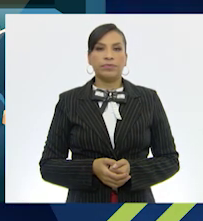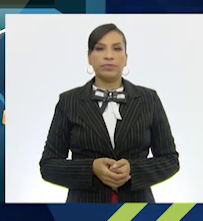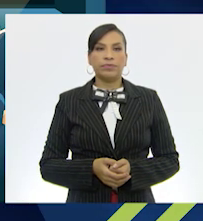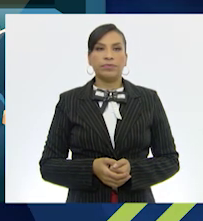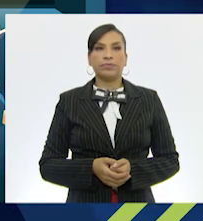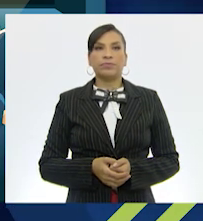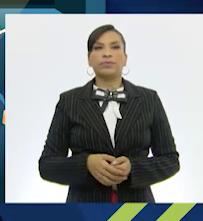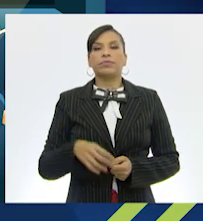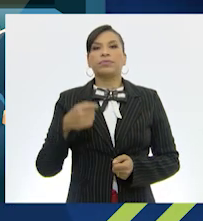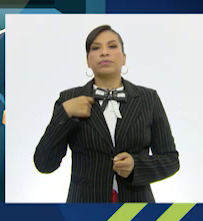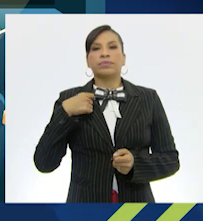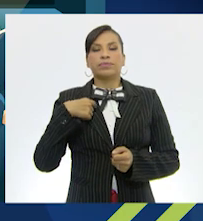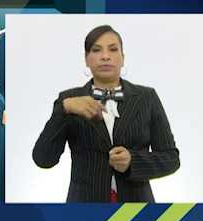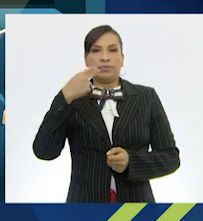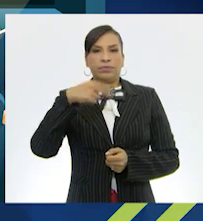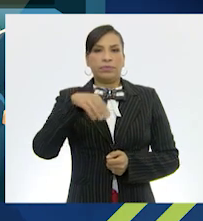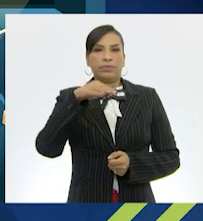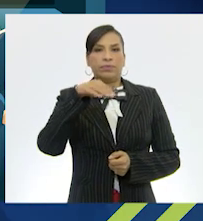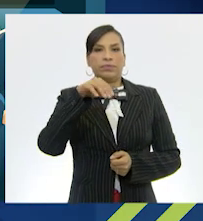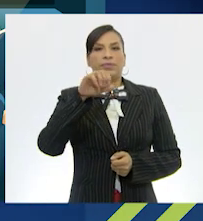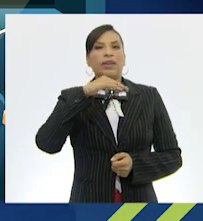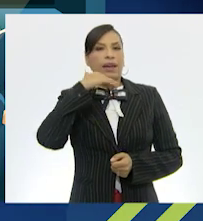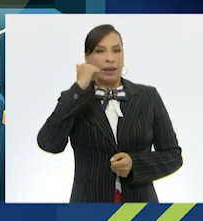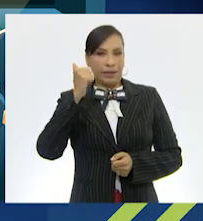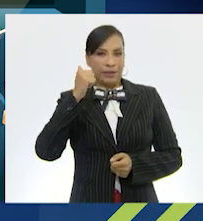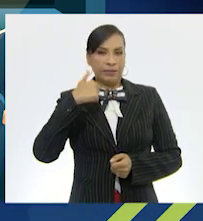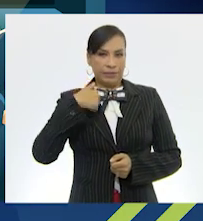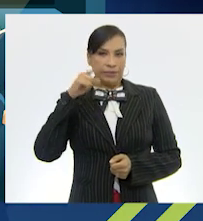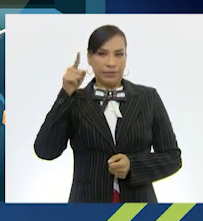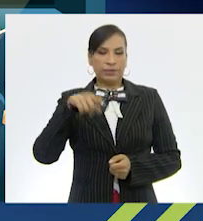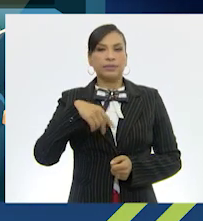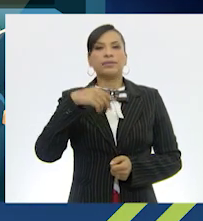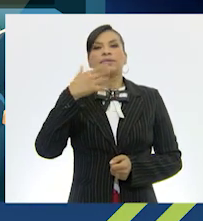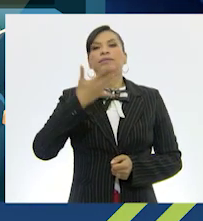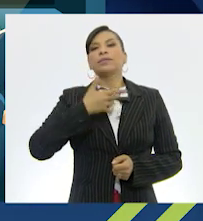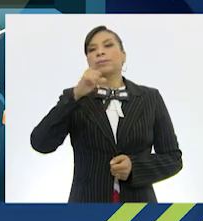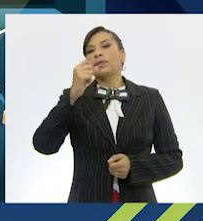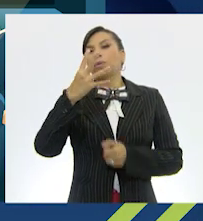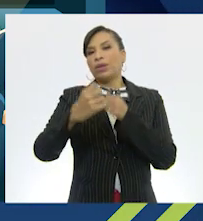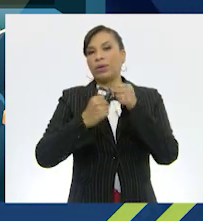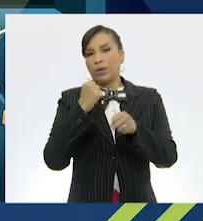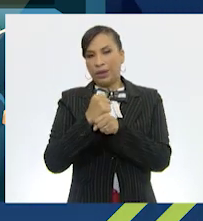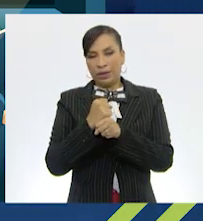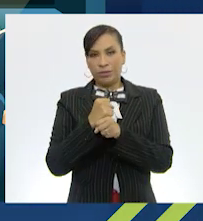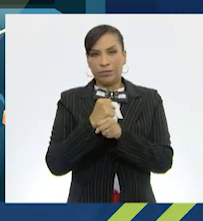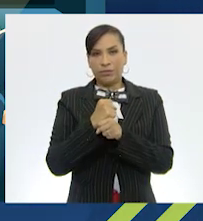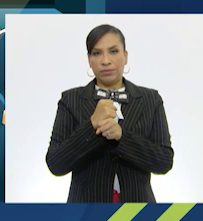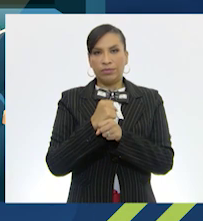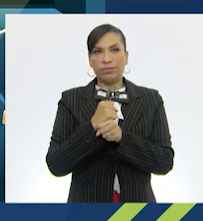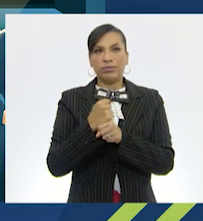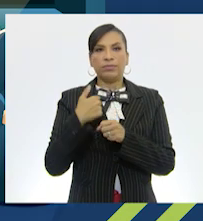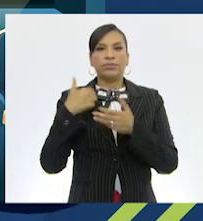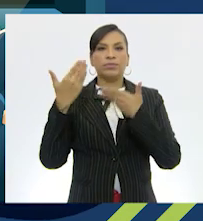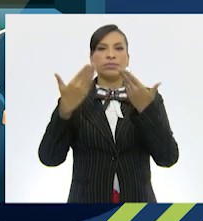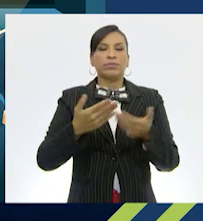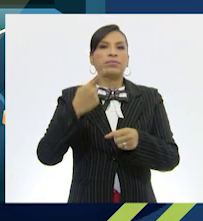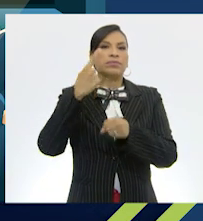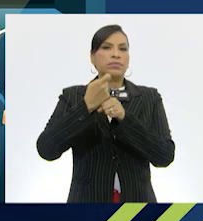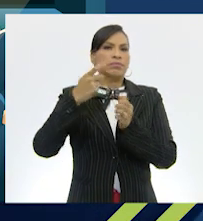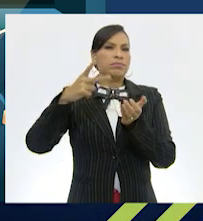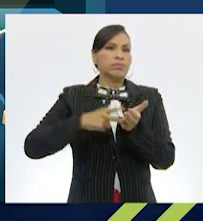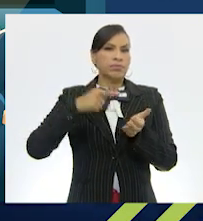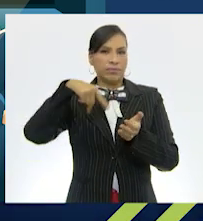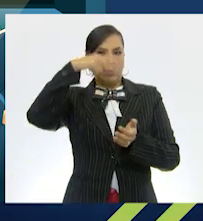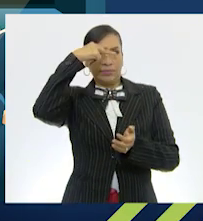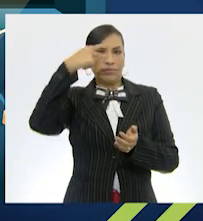Soy Benjamin Breitenbach, soy de Alemania y tengo 24 años. Llegué la primera vez